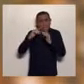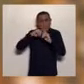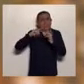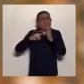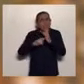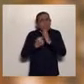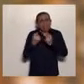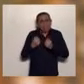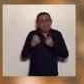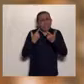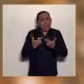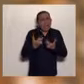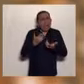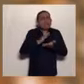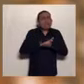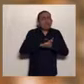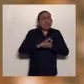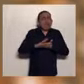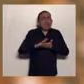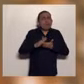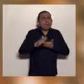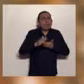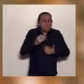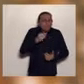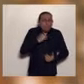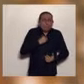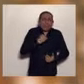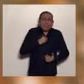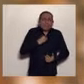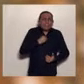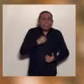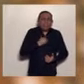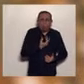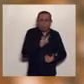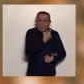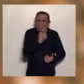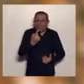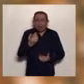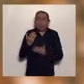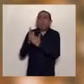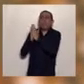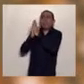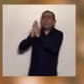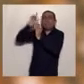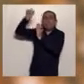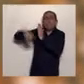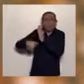Buenos Aires una nueva primavera de vocaciones. Te pedimos que